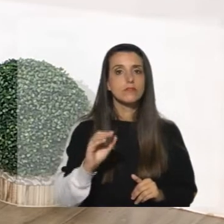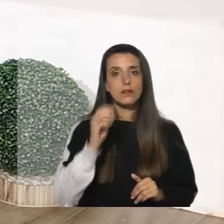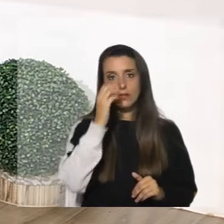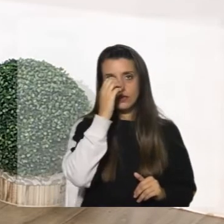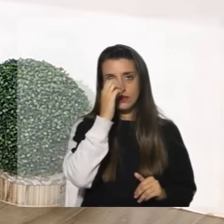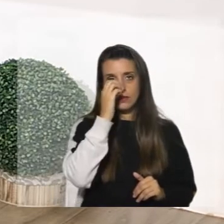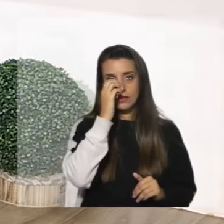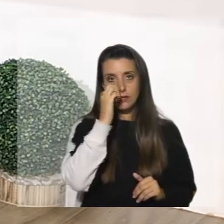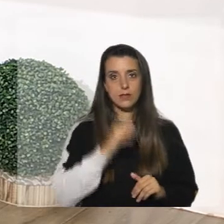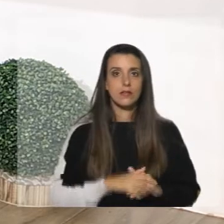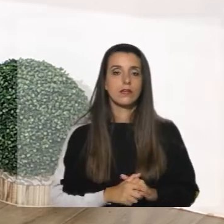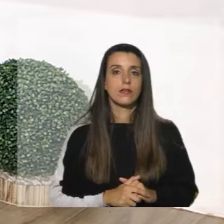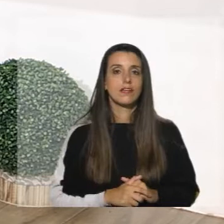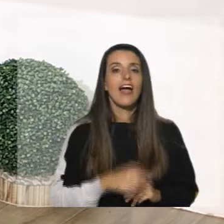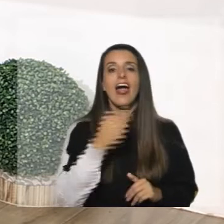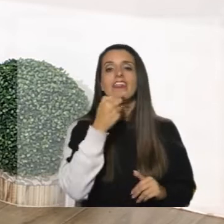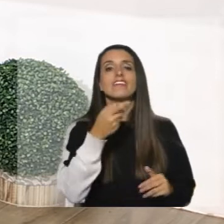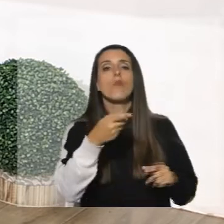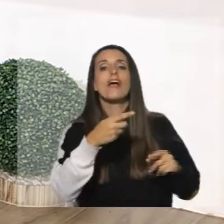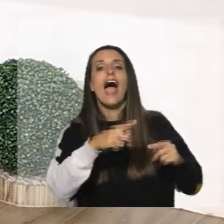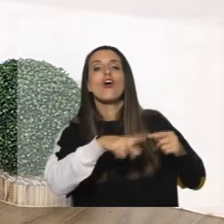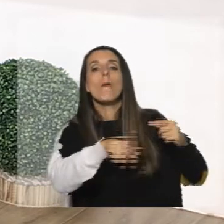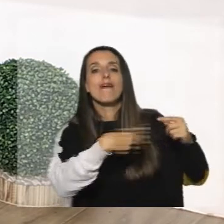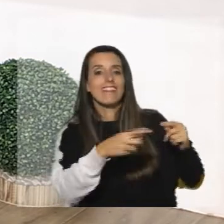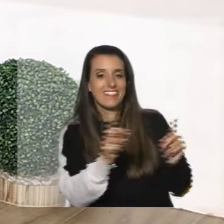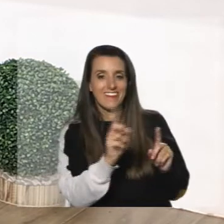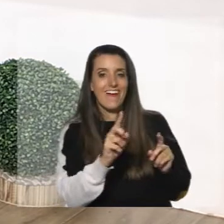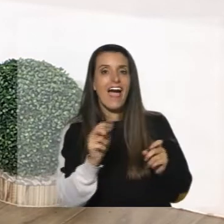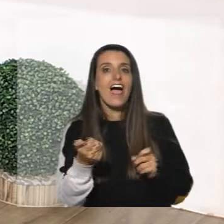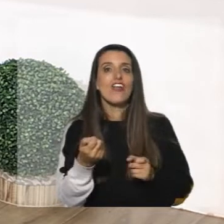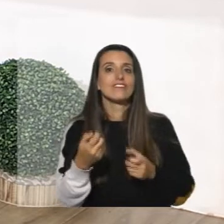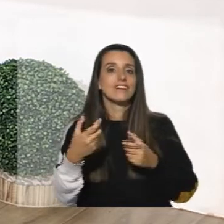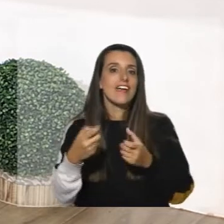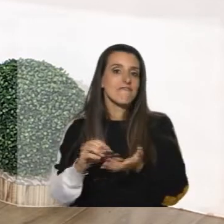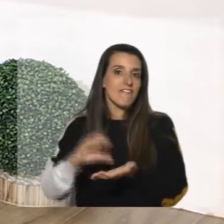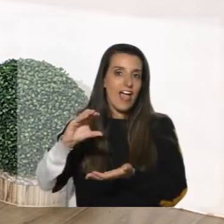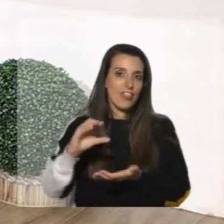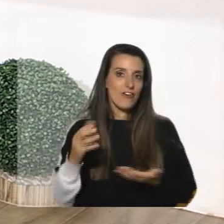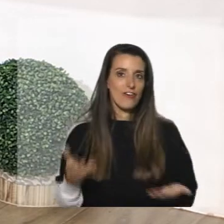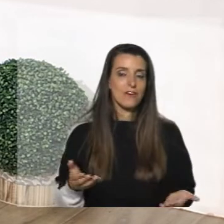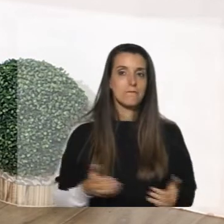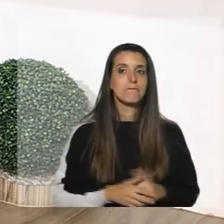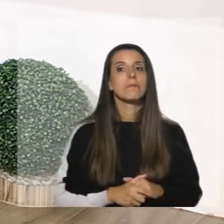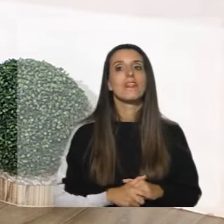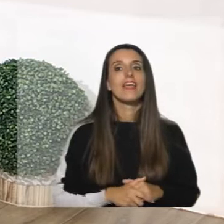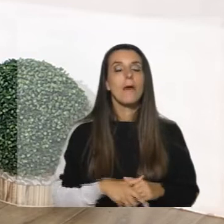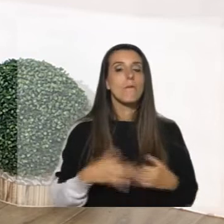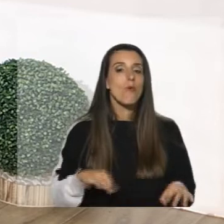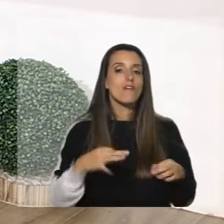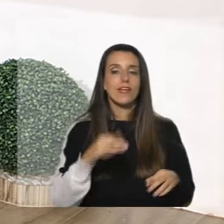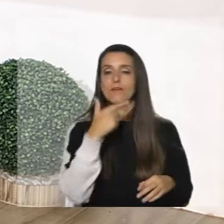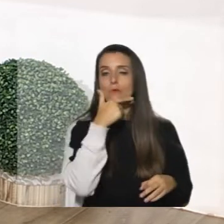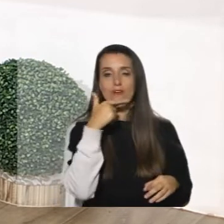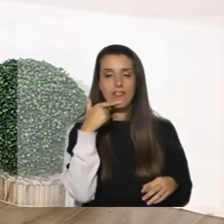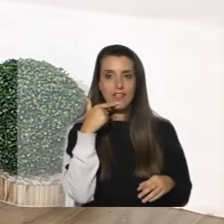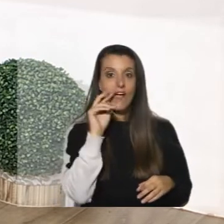En una gomería no voy a ir a comprar arroz inflado. Podría ser, es económico, es rendidor. Van a ver que esto queda delicioso.